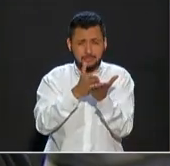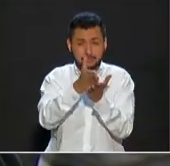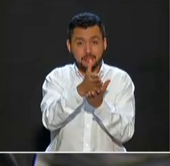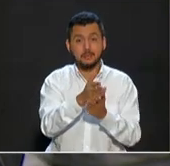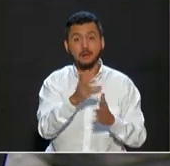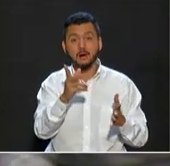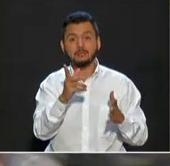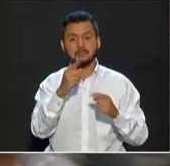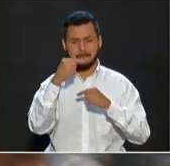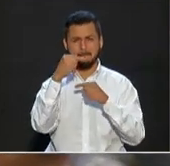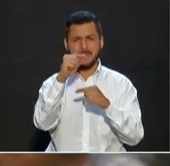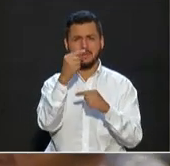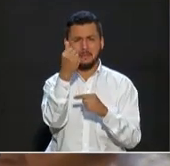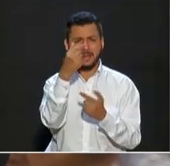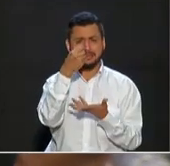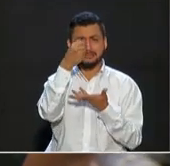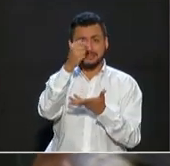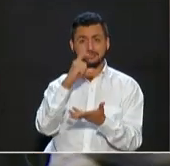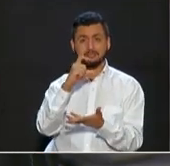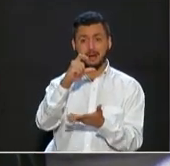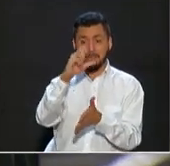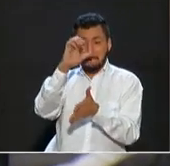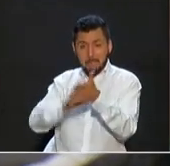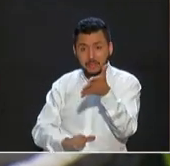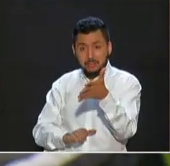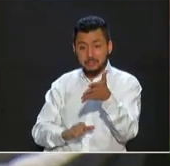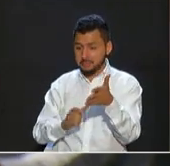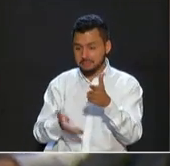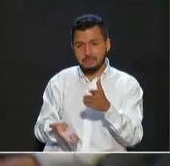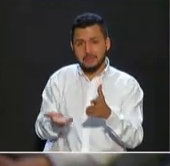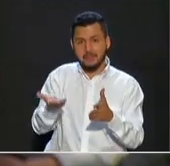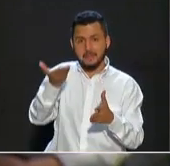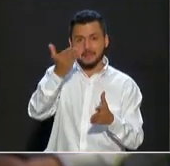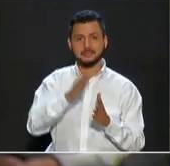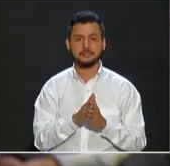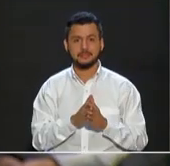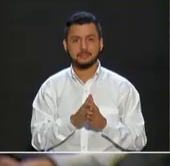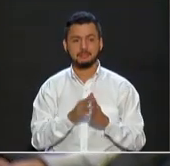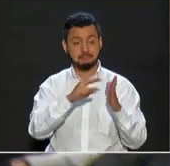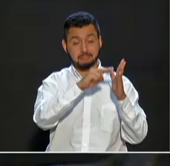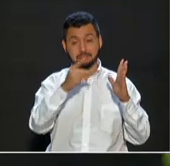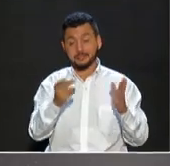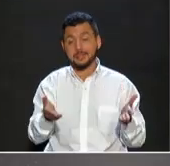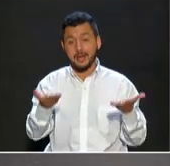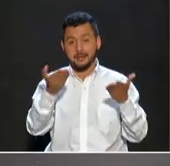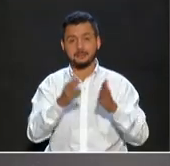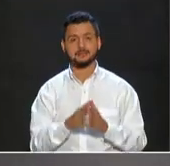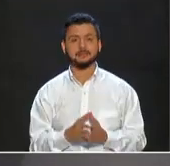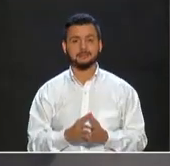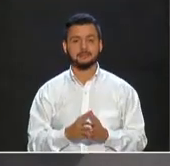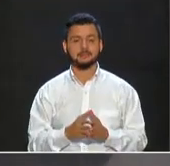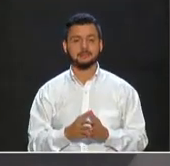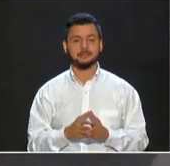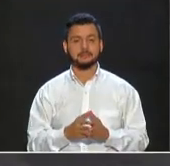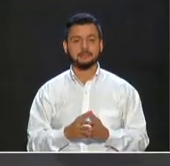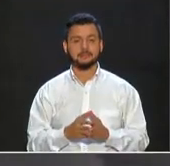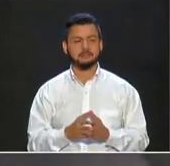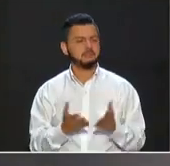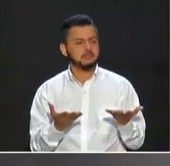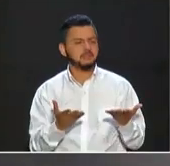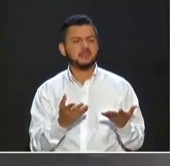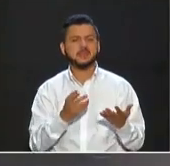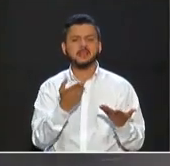ni de usar el tema de la tecnología como una disculpa para eludir el trabajo decente es el turno del candidato